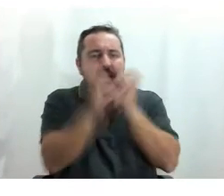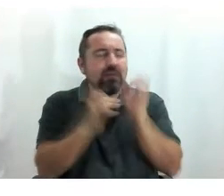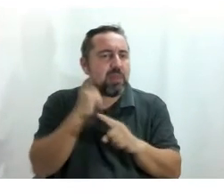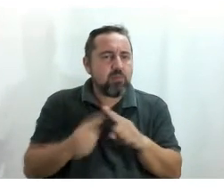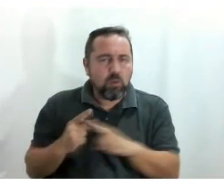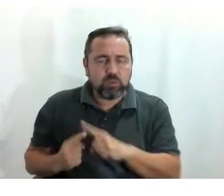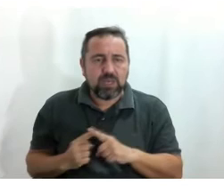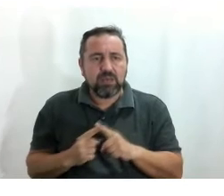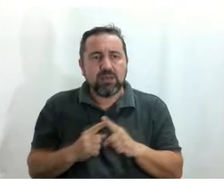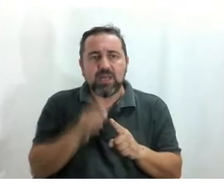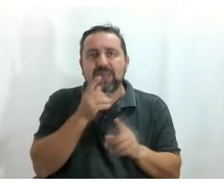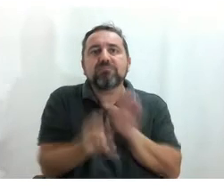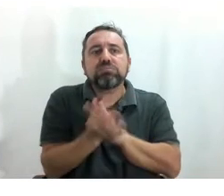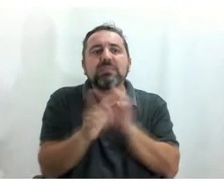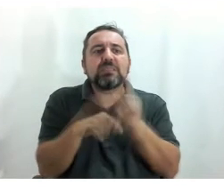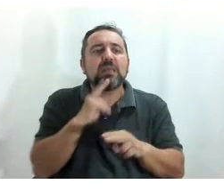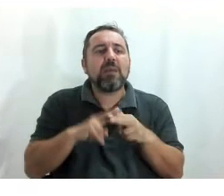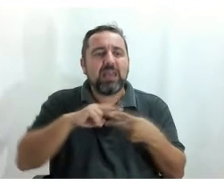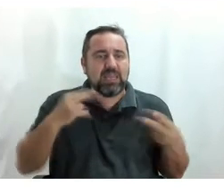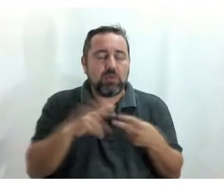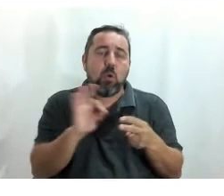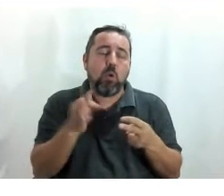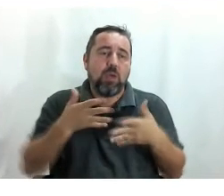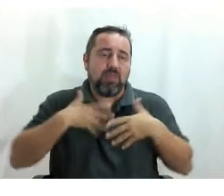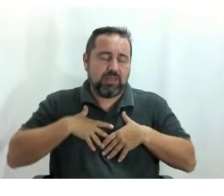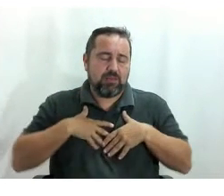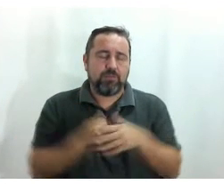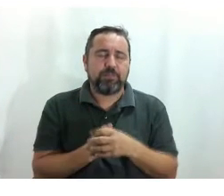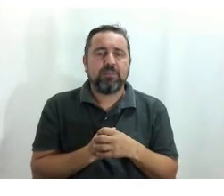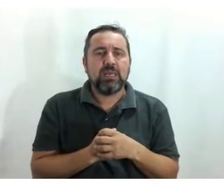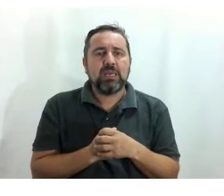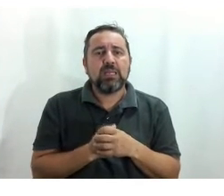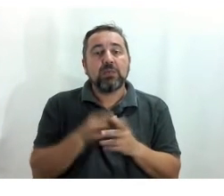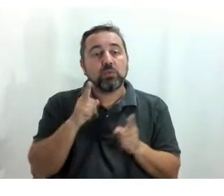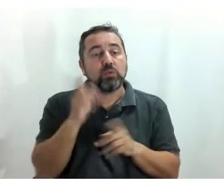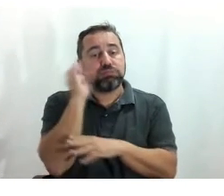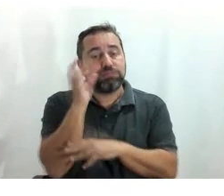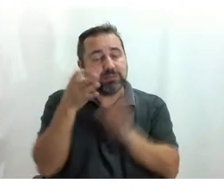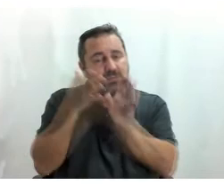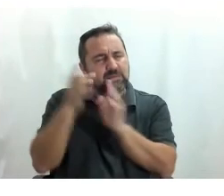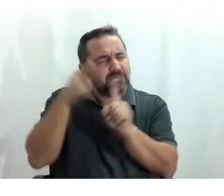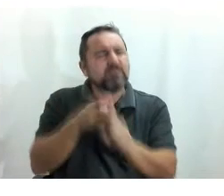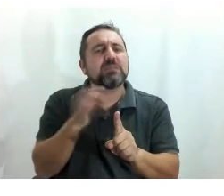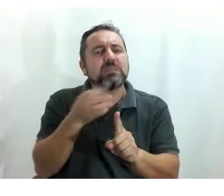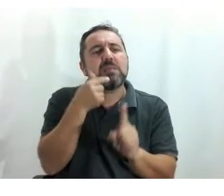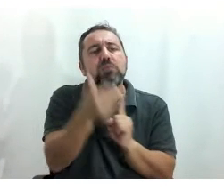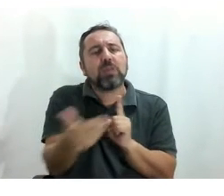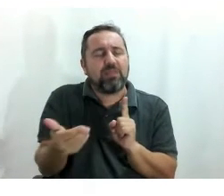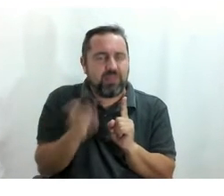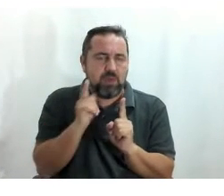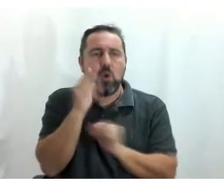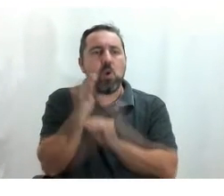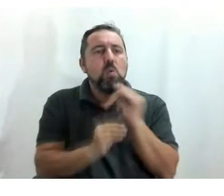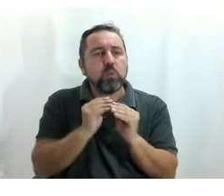hipoacusia de origen genético y adquirido. Su intervención se va a centrar en la importancia del uso